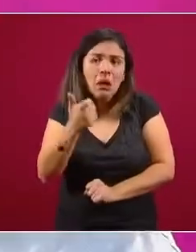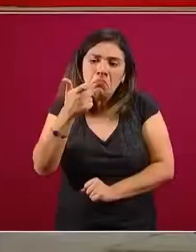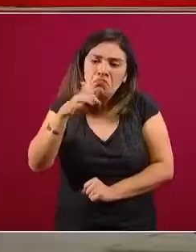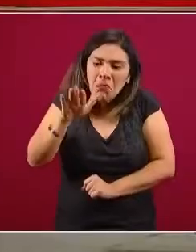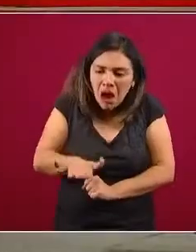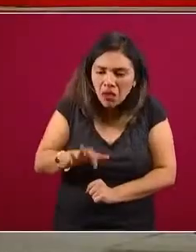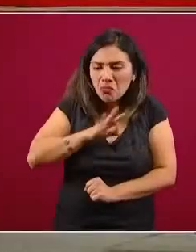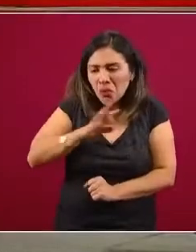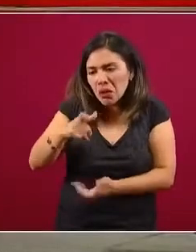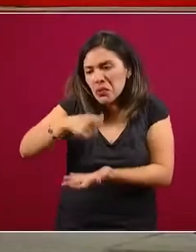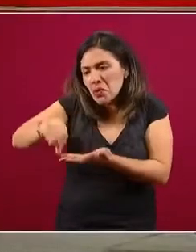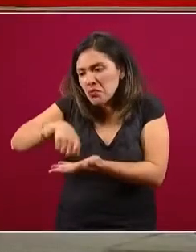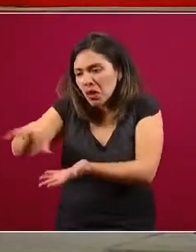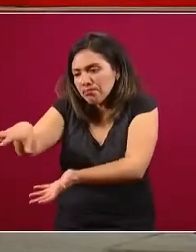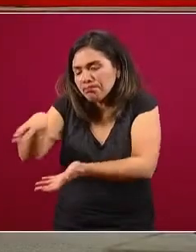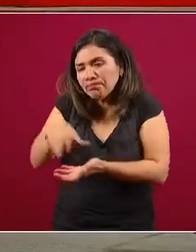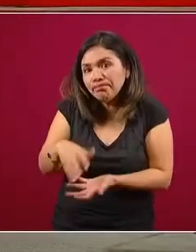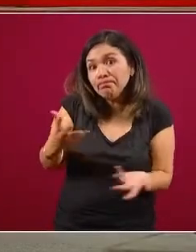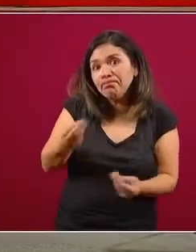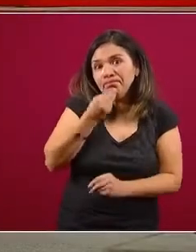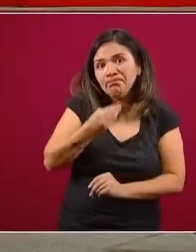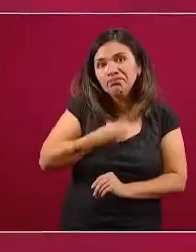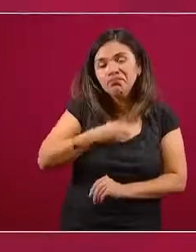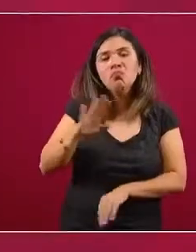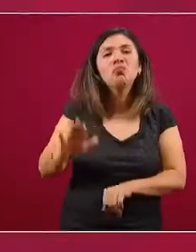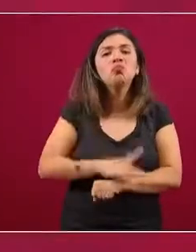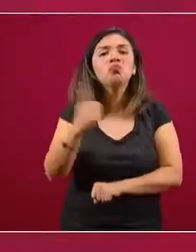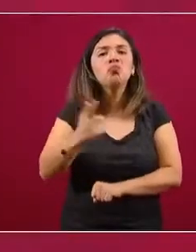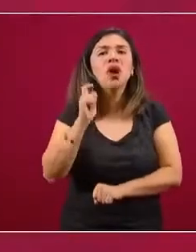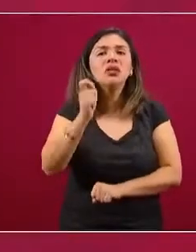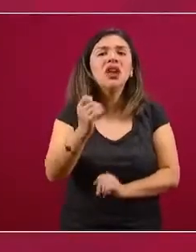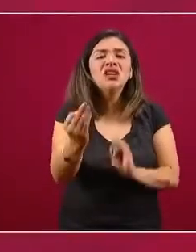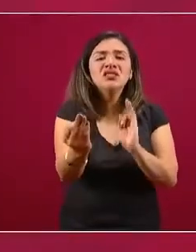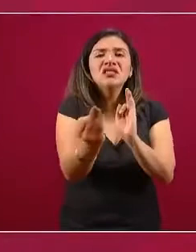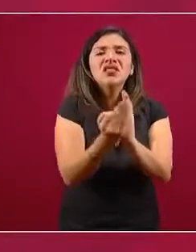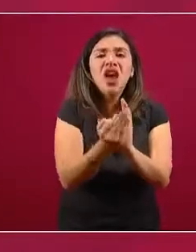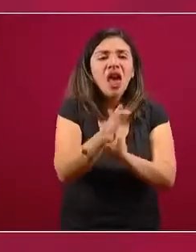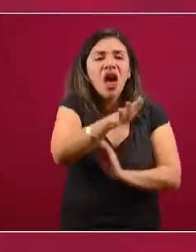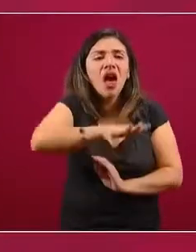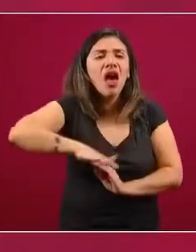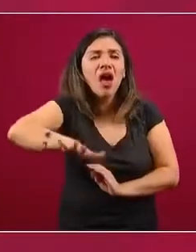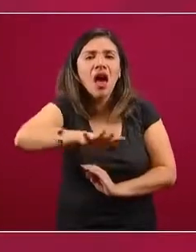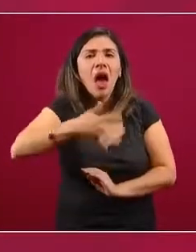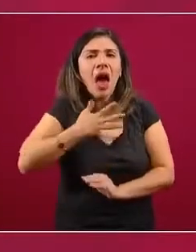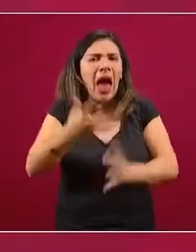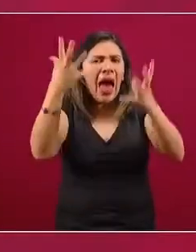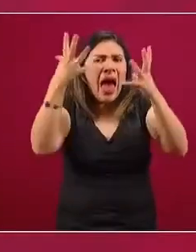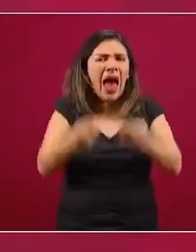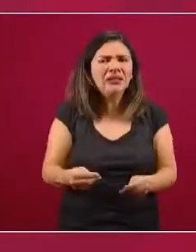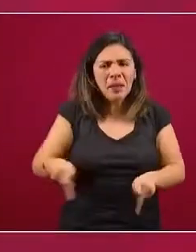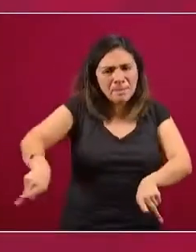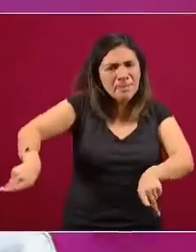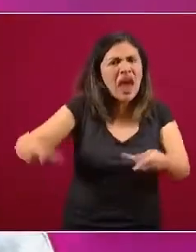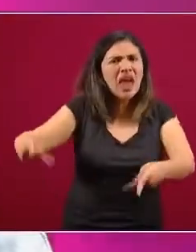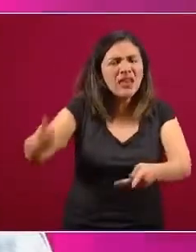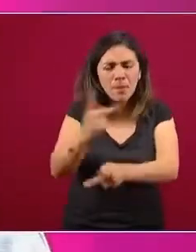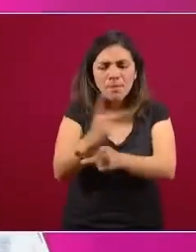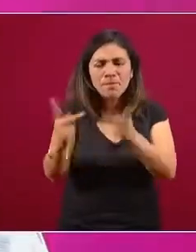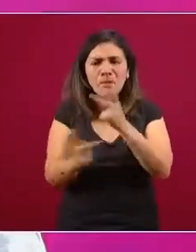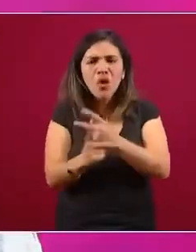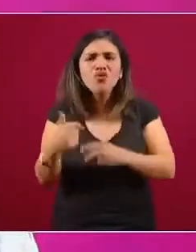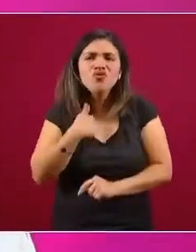términos económicos o asequible, porque está físicamente cerca y hay una oferta suficiente de los productos que